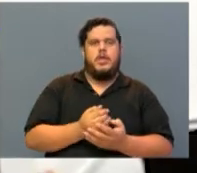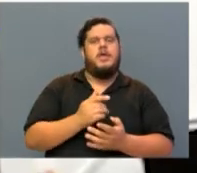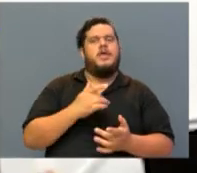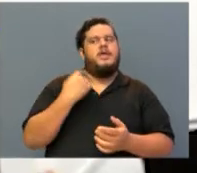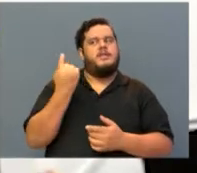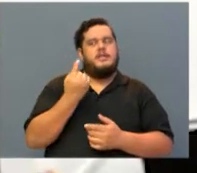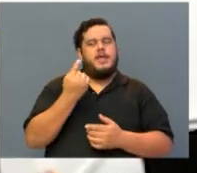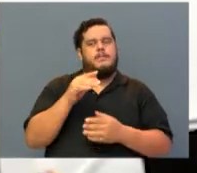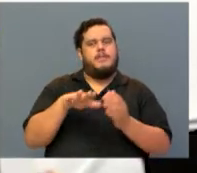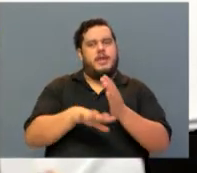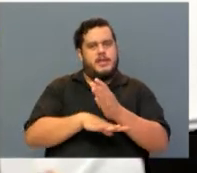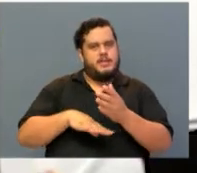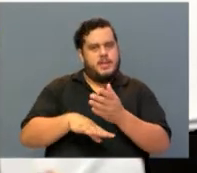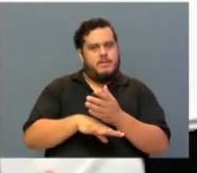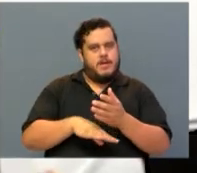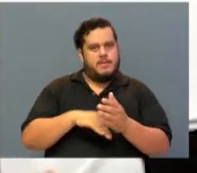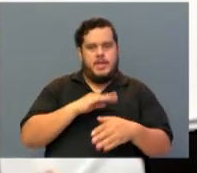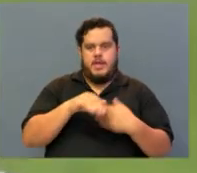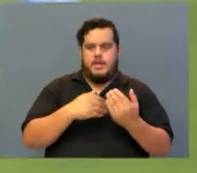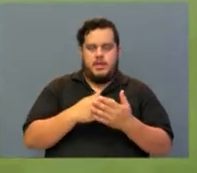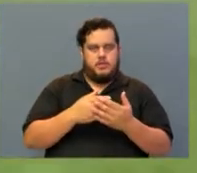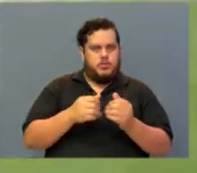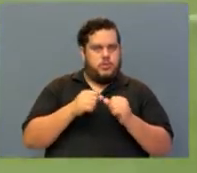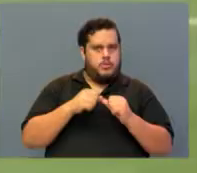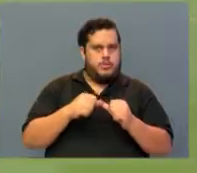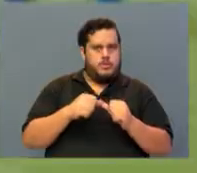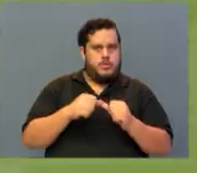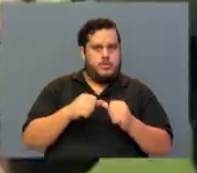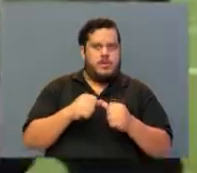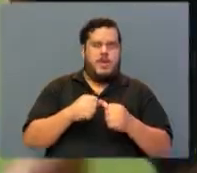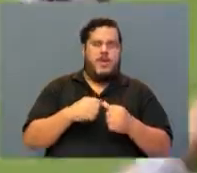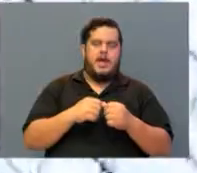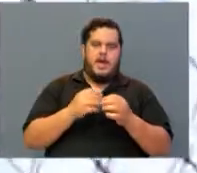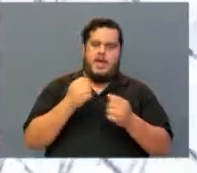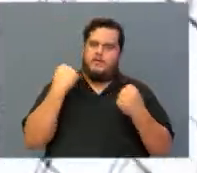siempre se basa a que todo sea intenso, cortos tiempos.